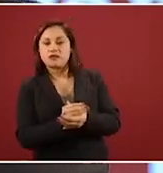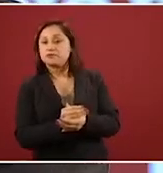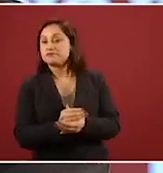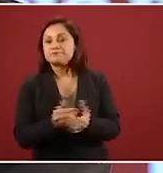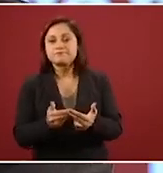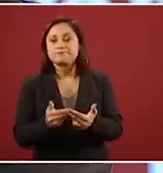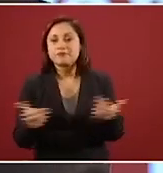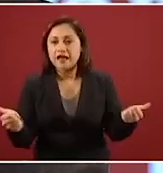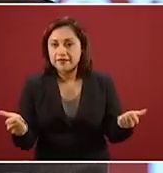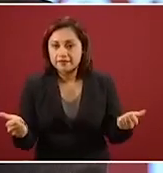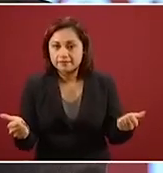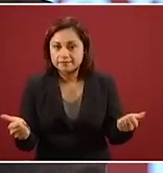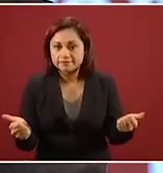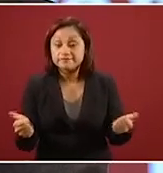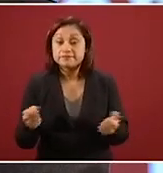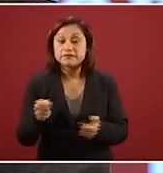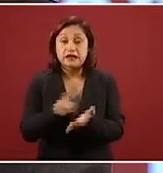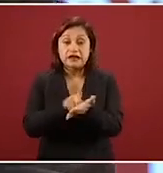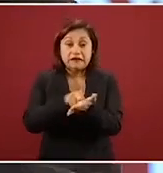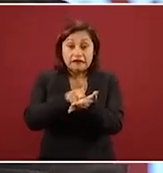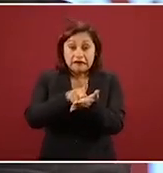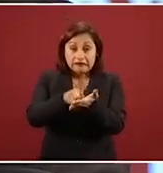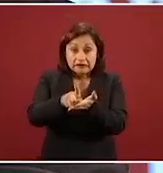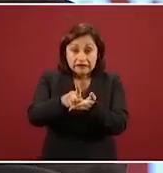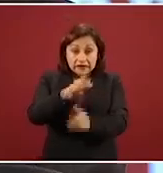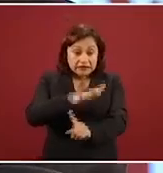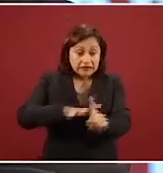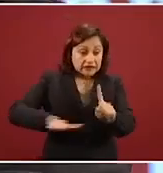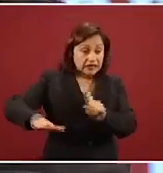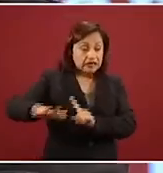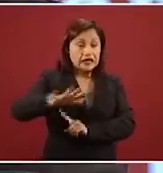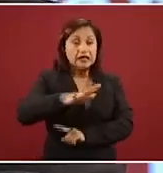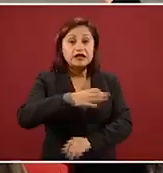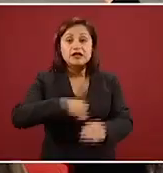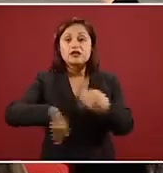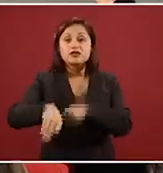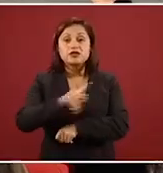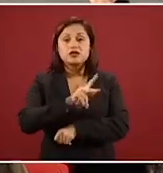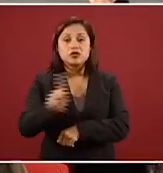Estado de derecho, no estado de chueco.